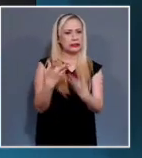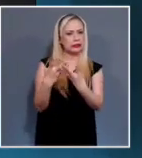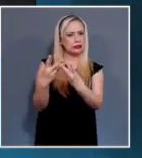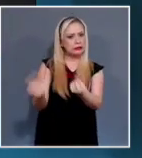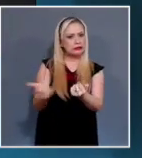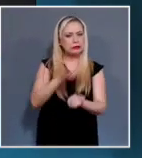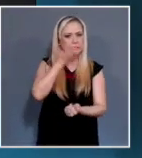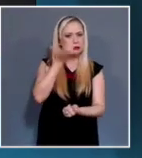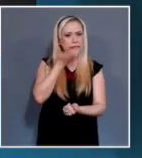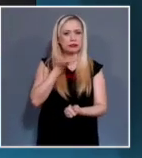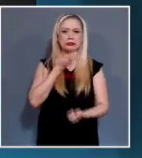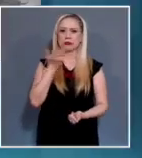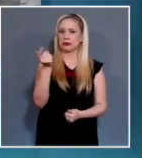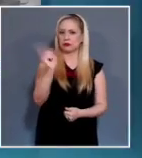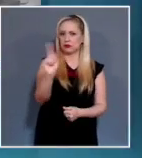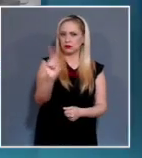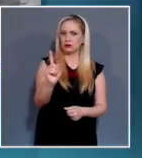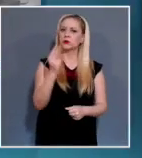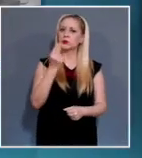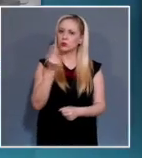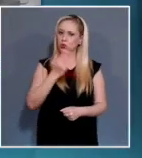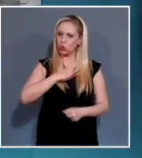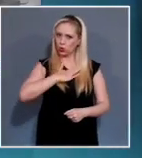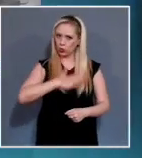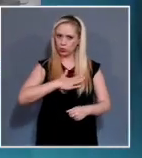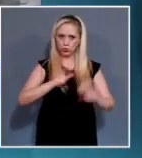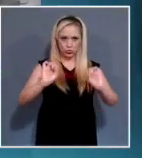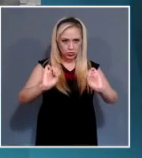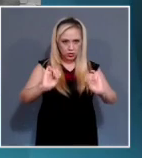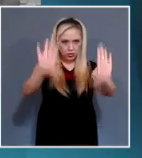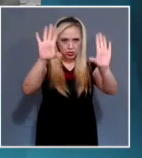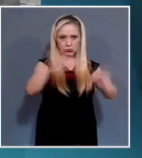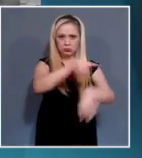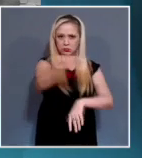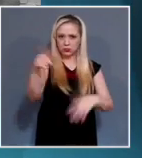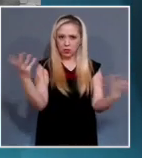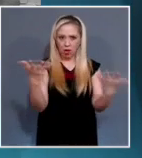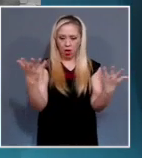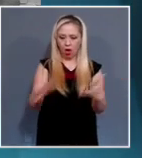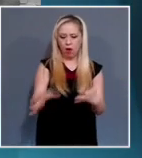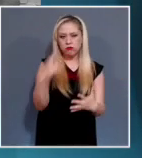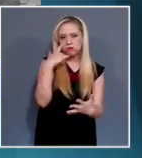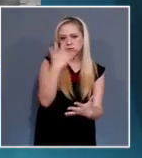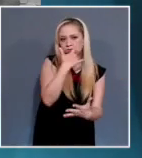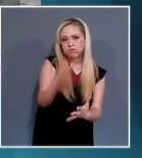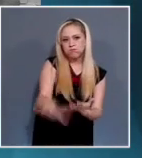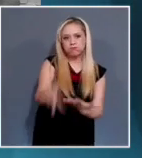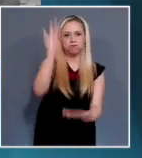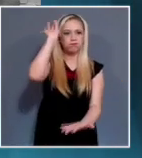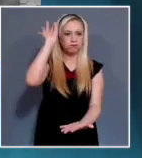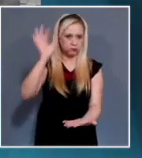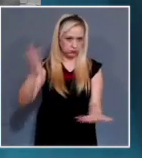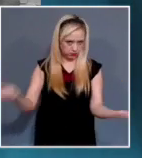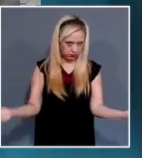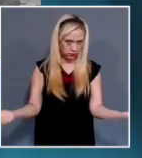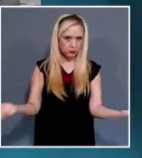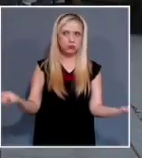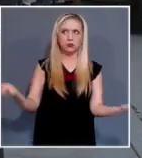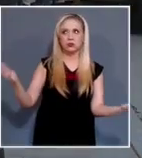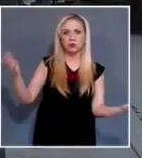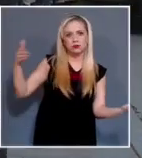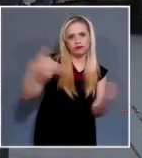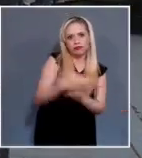sistema democrático en México. El presidente nacional del PRD, Jesús Zambrano, destacó la importancia de que los partidos